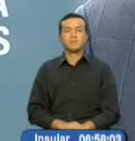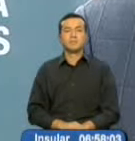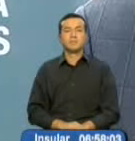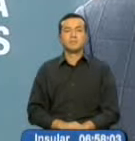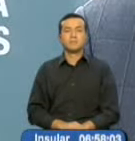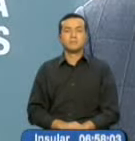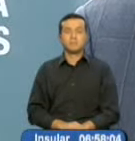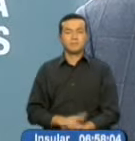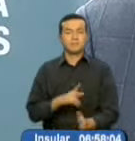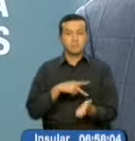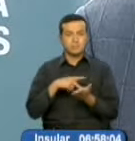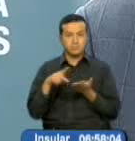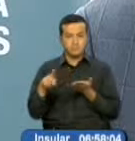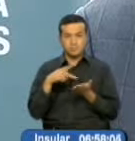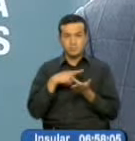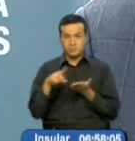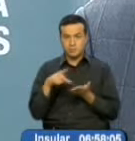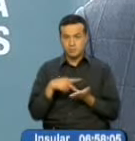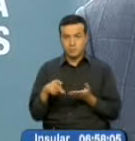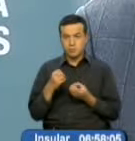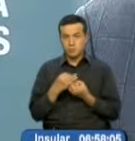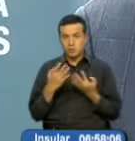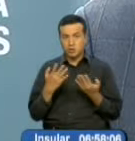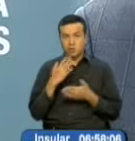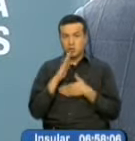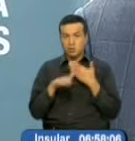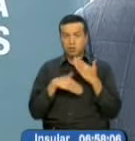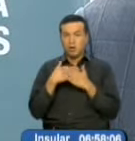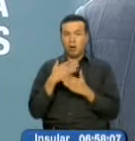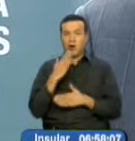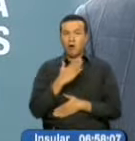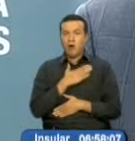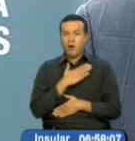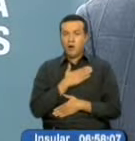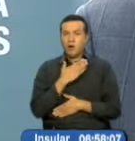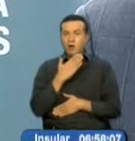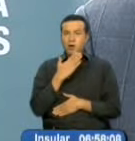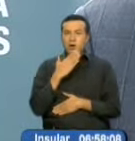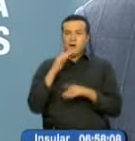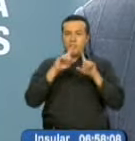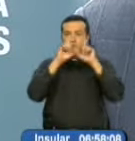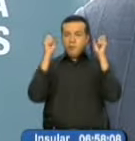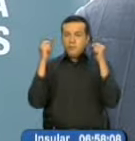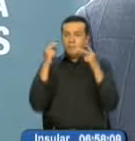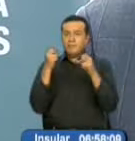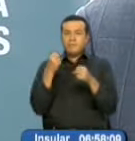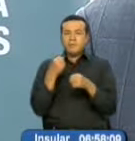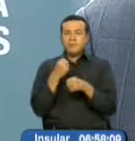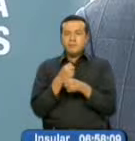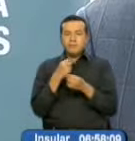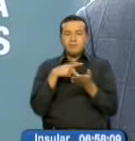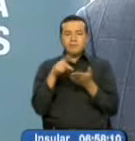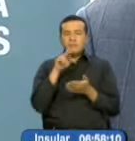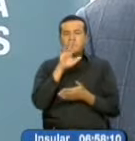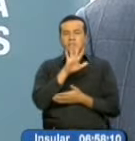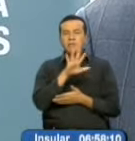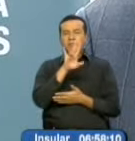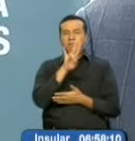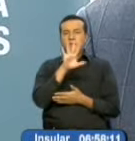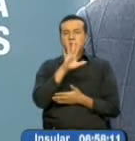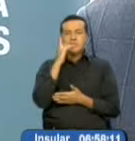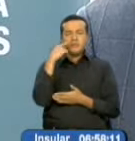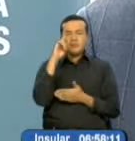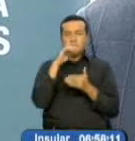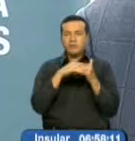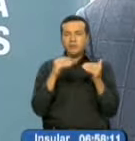Indemnizará, pagará a sus asegurados, honrará sus pólizas por valor aproximado a 575